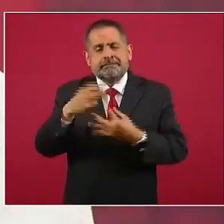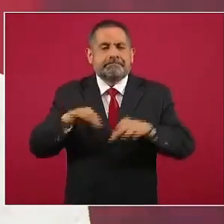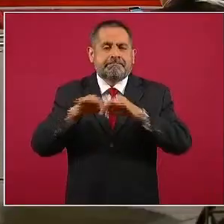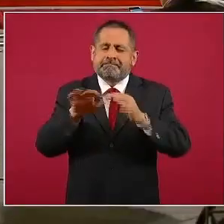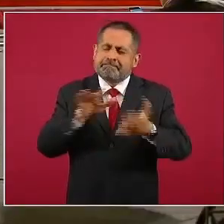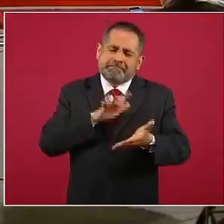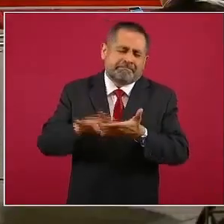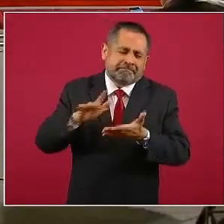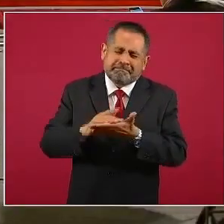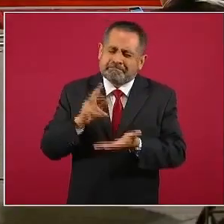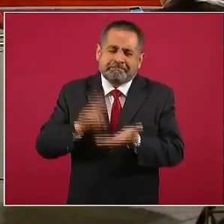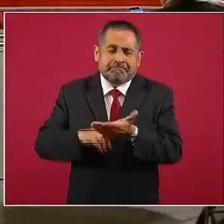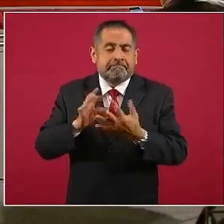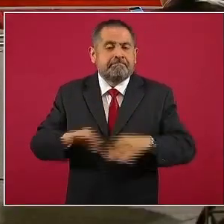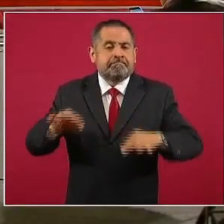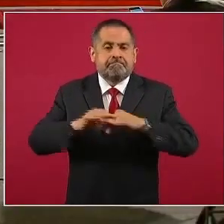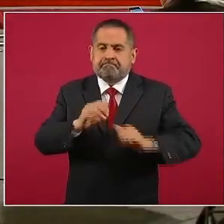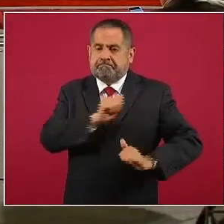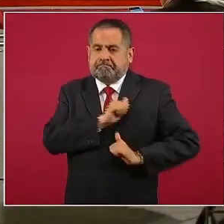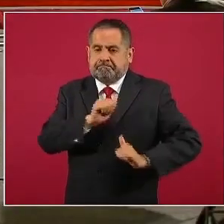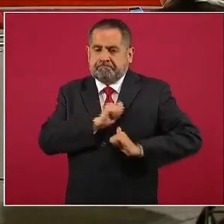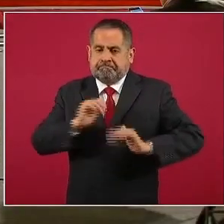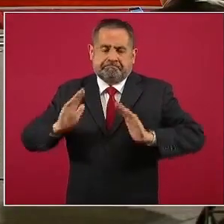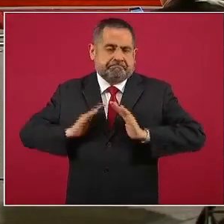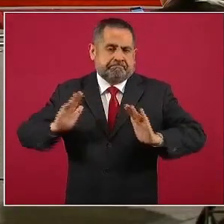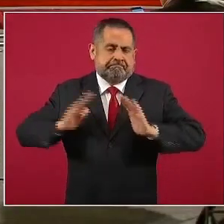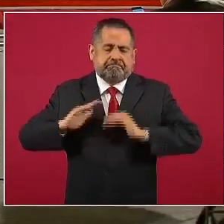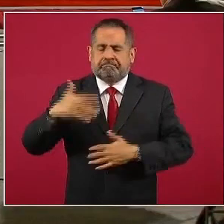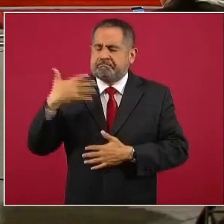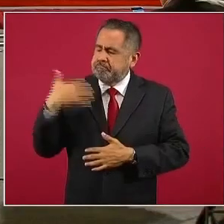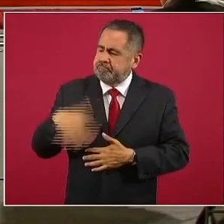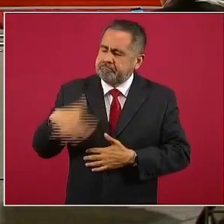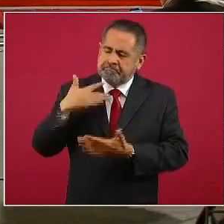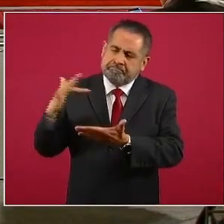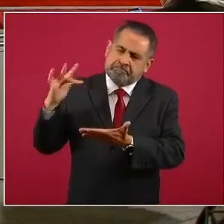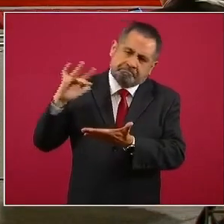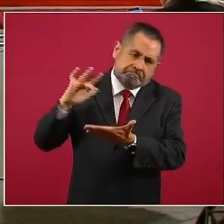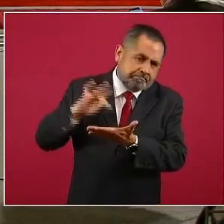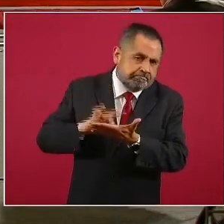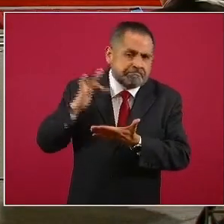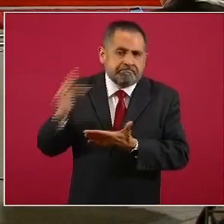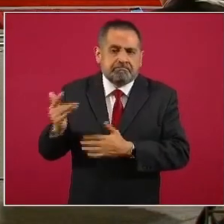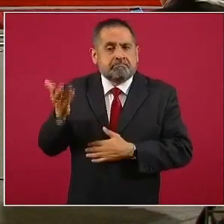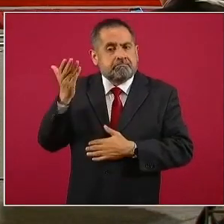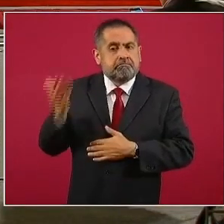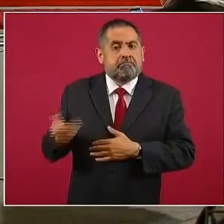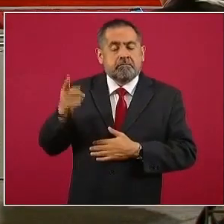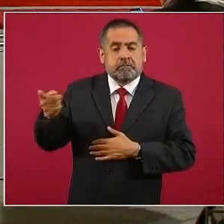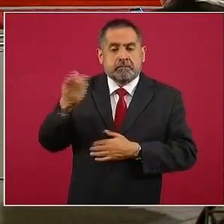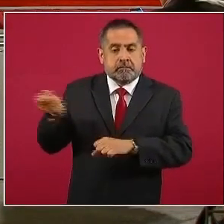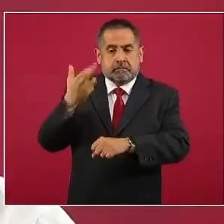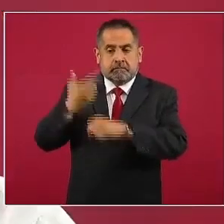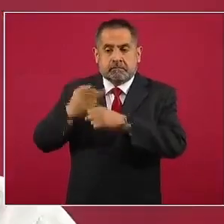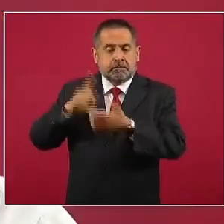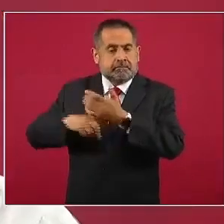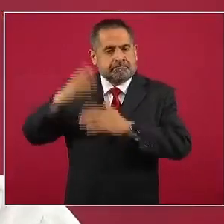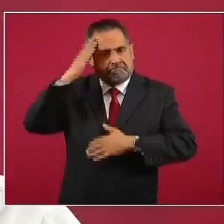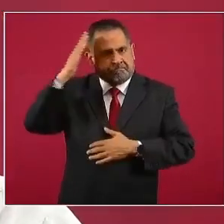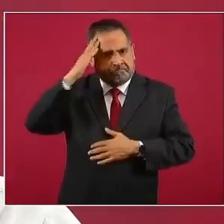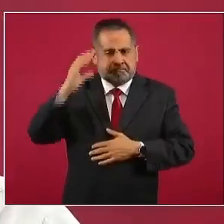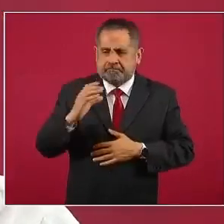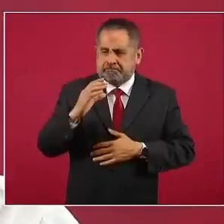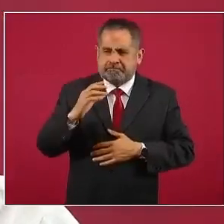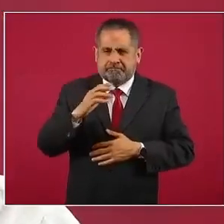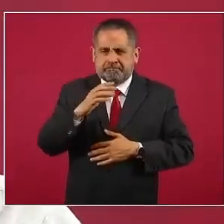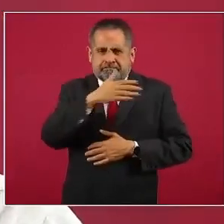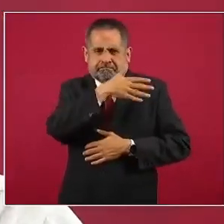apoyo valiosísimo de nuestras Fuerzas Armadas. Agradezco aquí al general secretario Crescencio Sandoval de